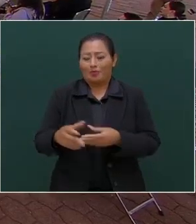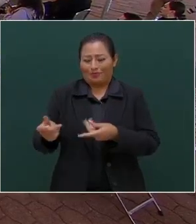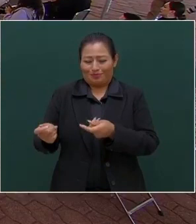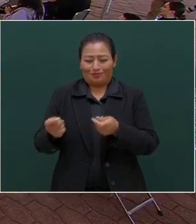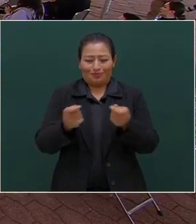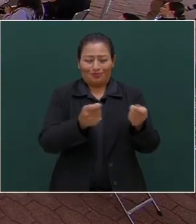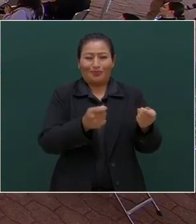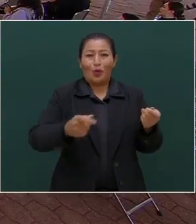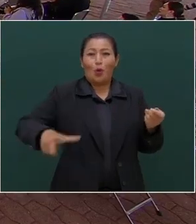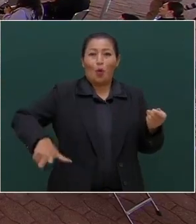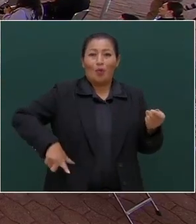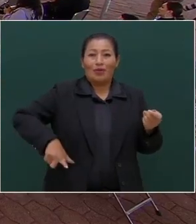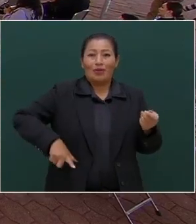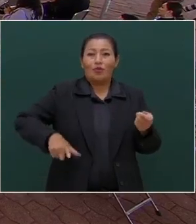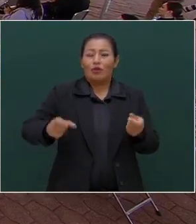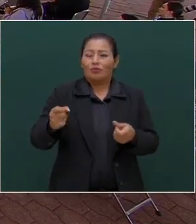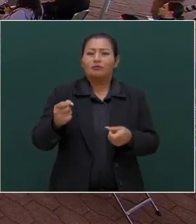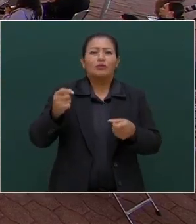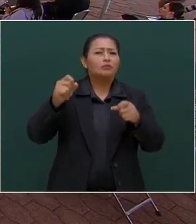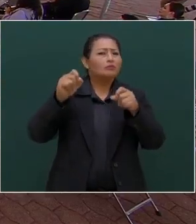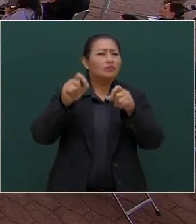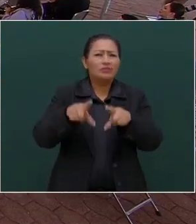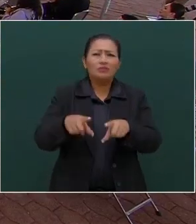Los gobernadores, lo mismo.